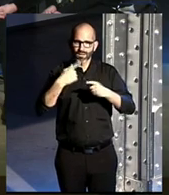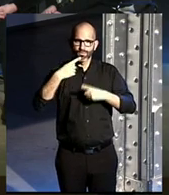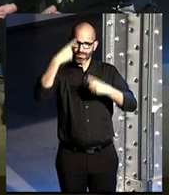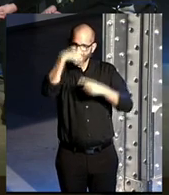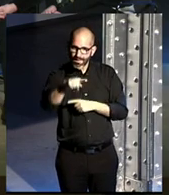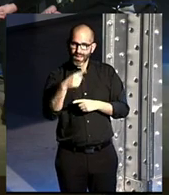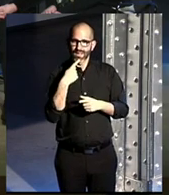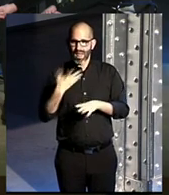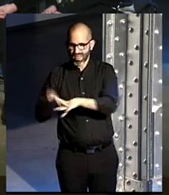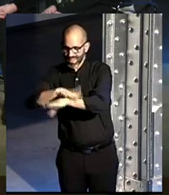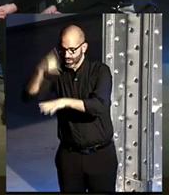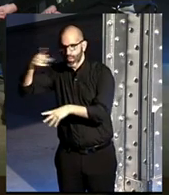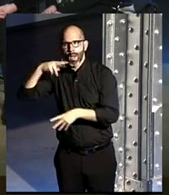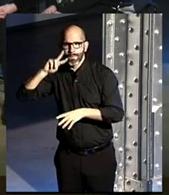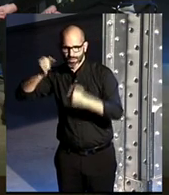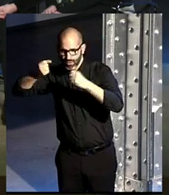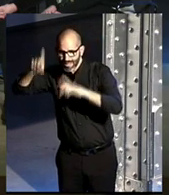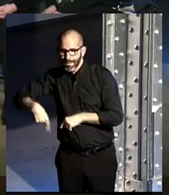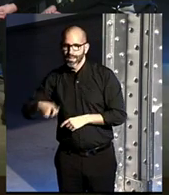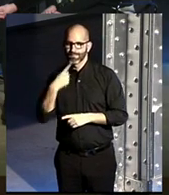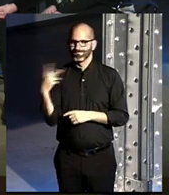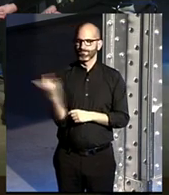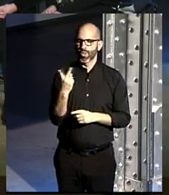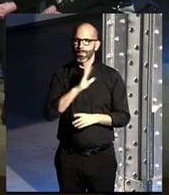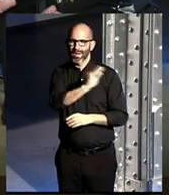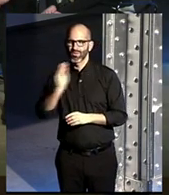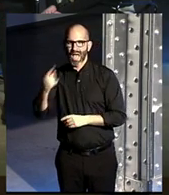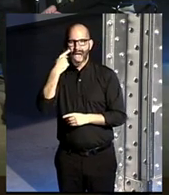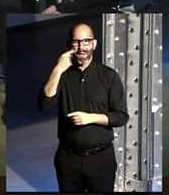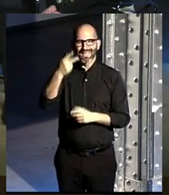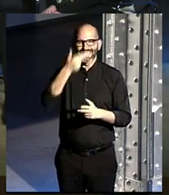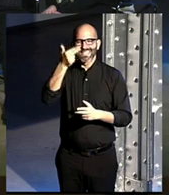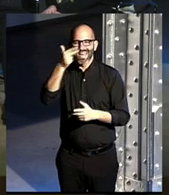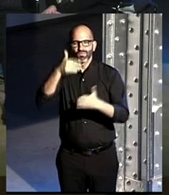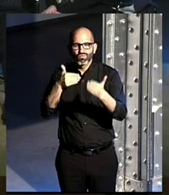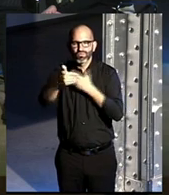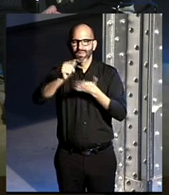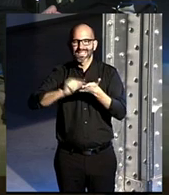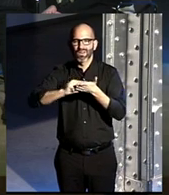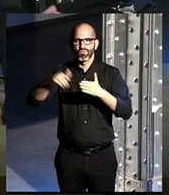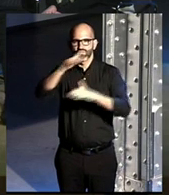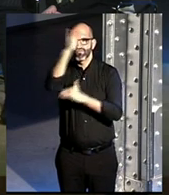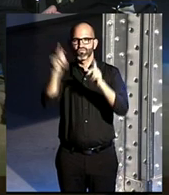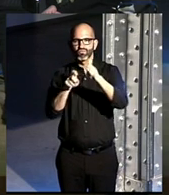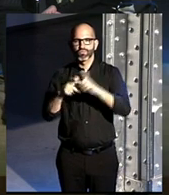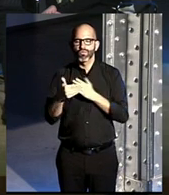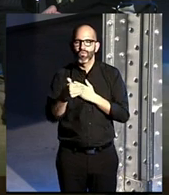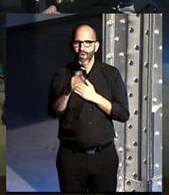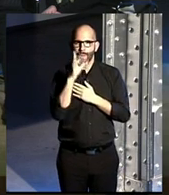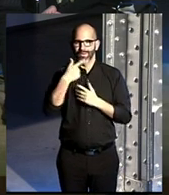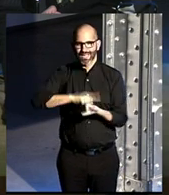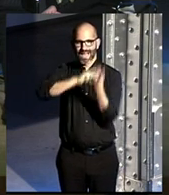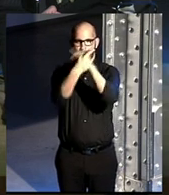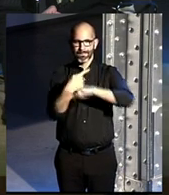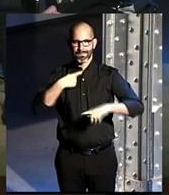indagar el porqué de ese interés de la escritura futurista por una figura literaria del